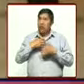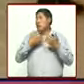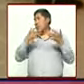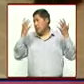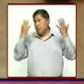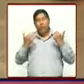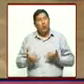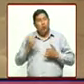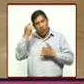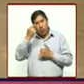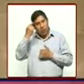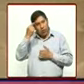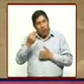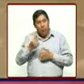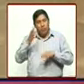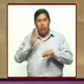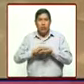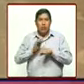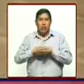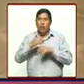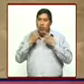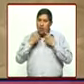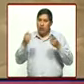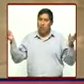hoy el gobierno, a ver, para recordar,